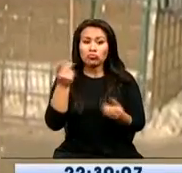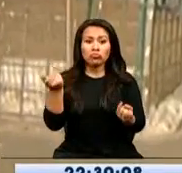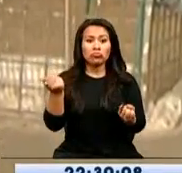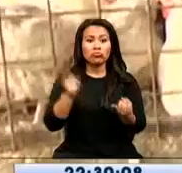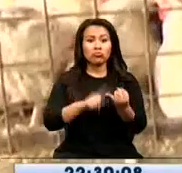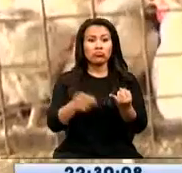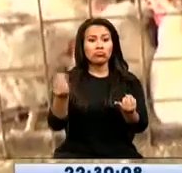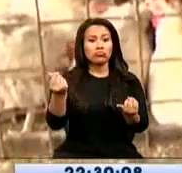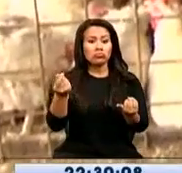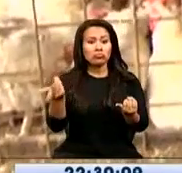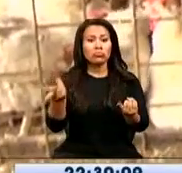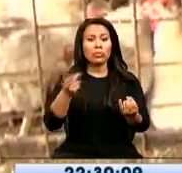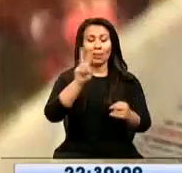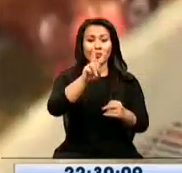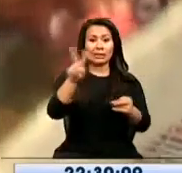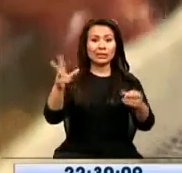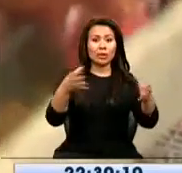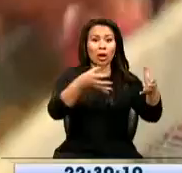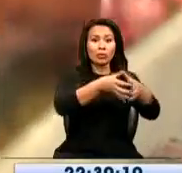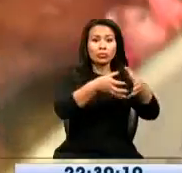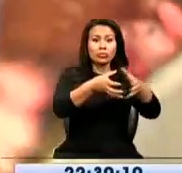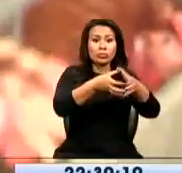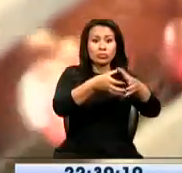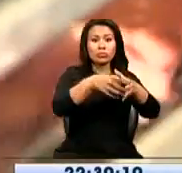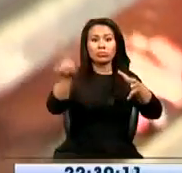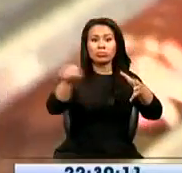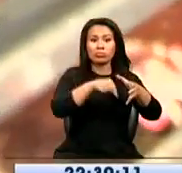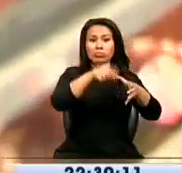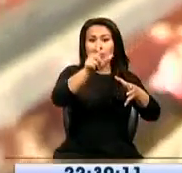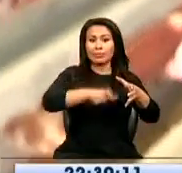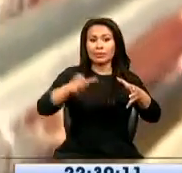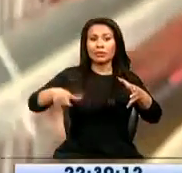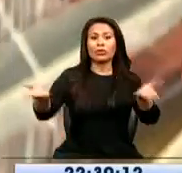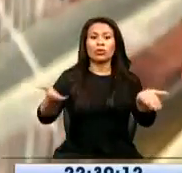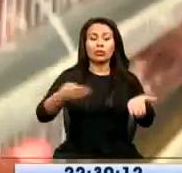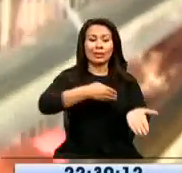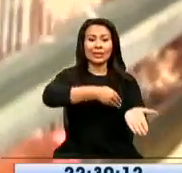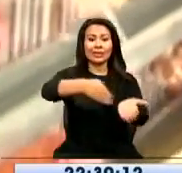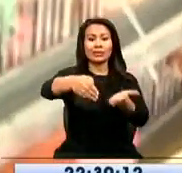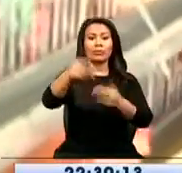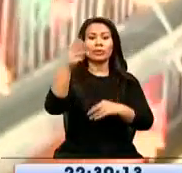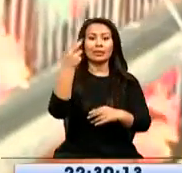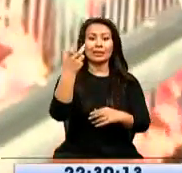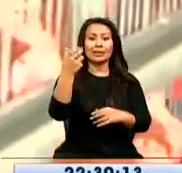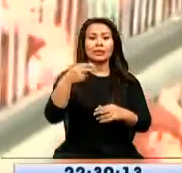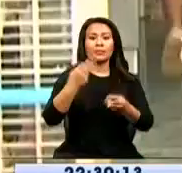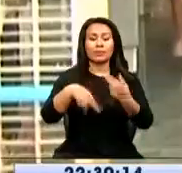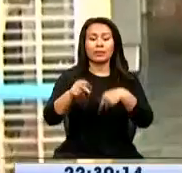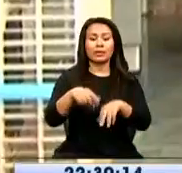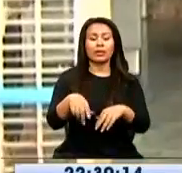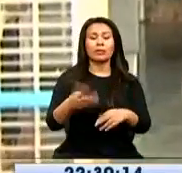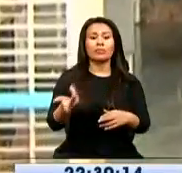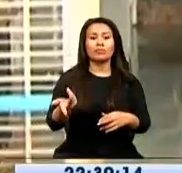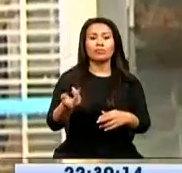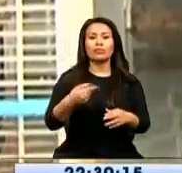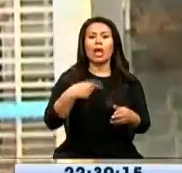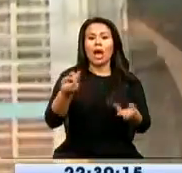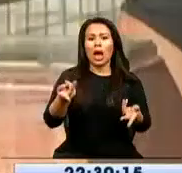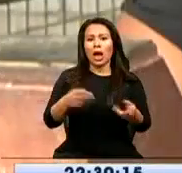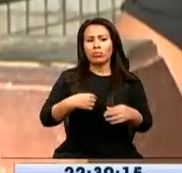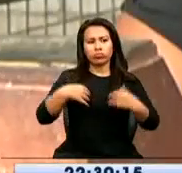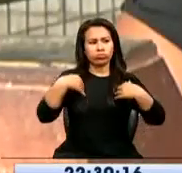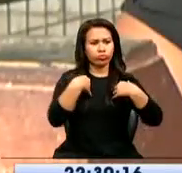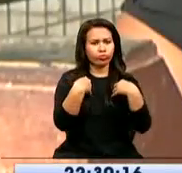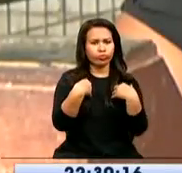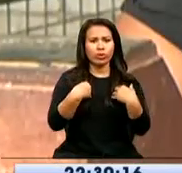22 comerciantes reunidos en una asociación en el kilómetro 13 de la vía Daule venden aves en pie y faenados.